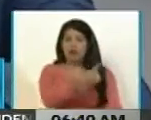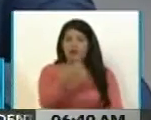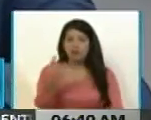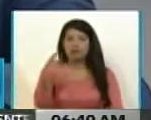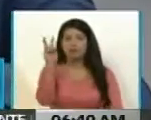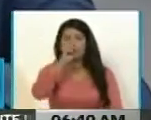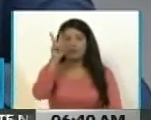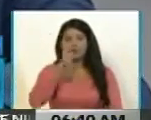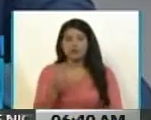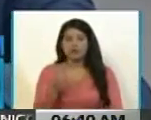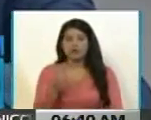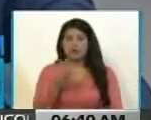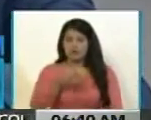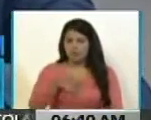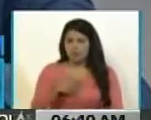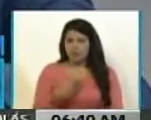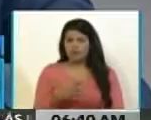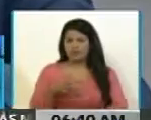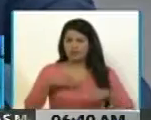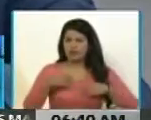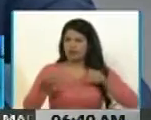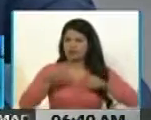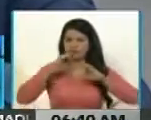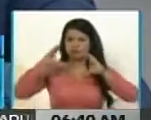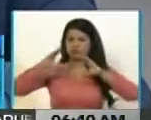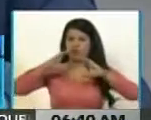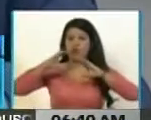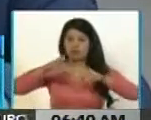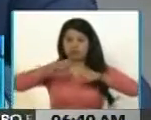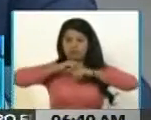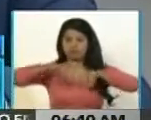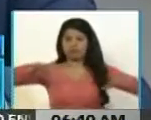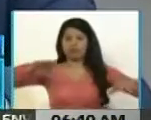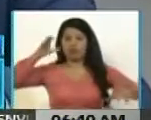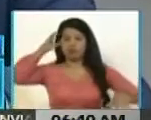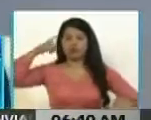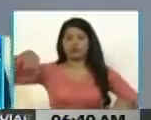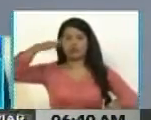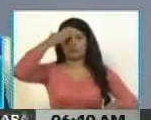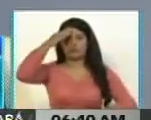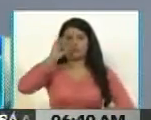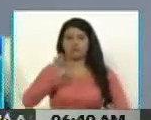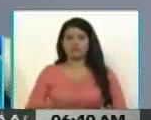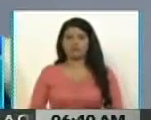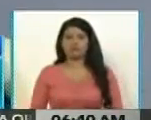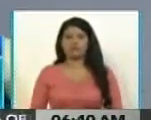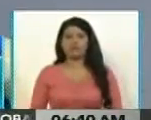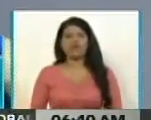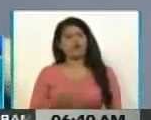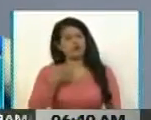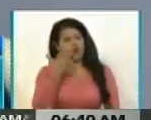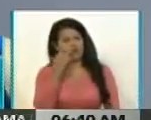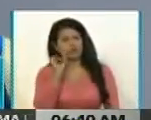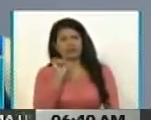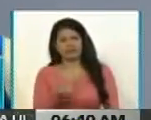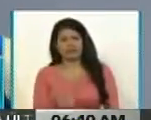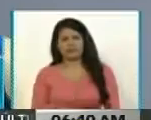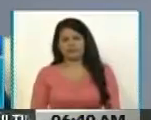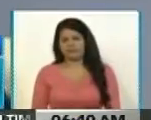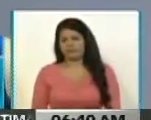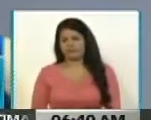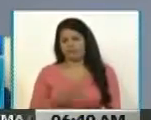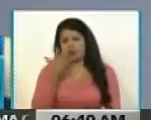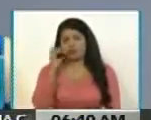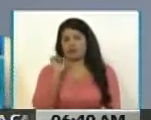los venezolanos pudiera generar una mayor conciencia en torno a estos elementos. Yo creo que sí, yo creo que va a depender mucho de la medida